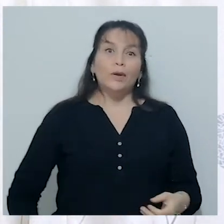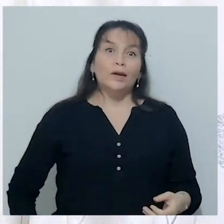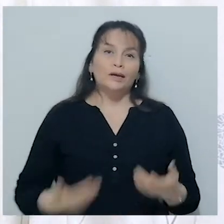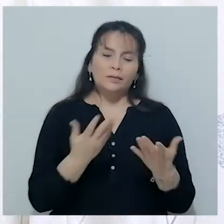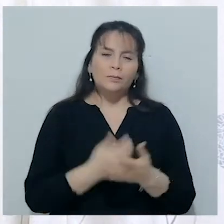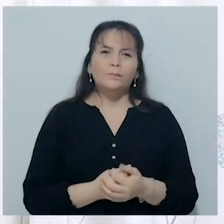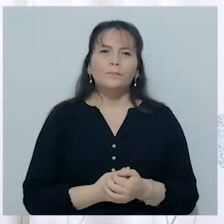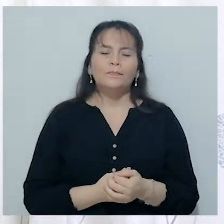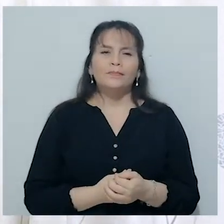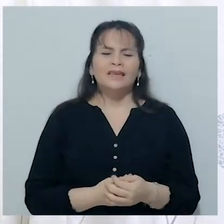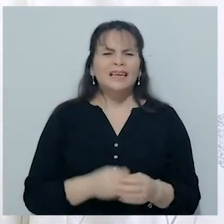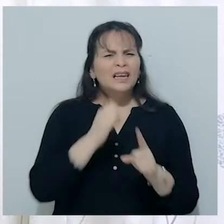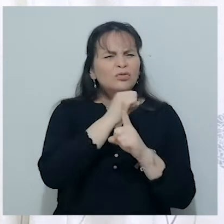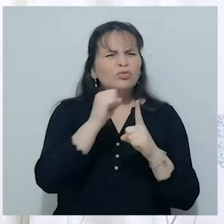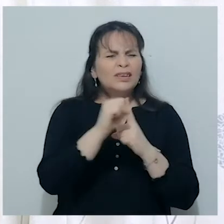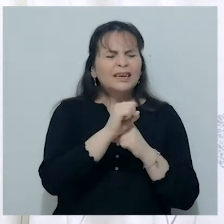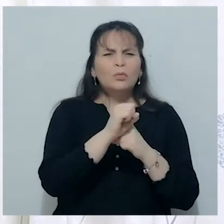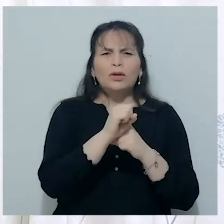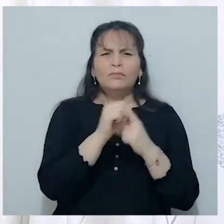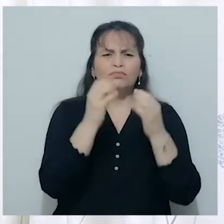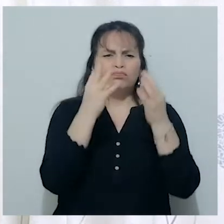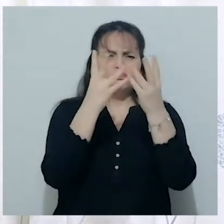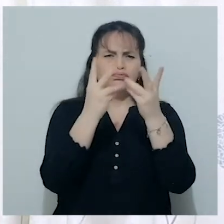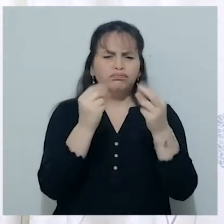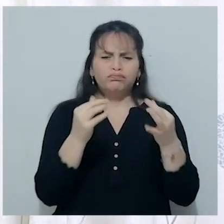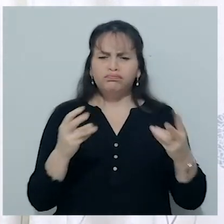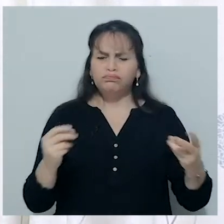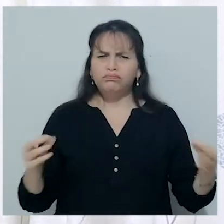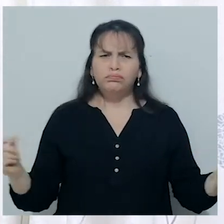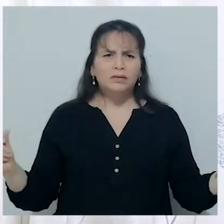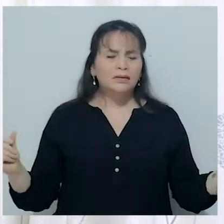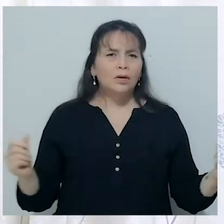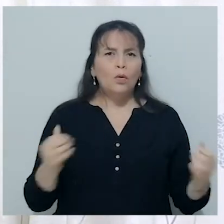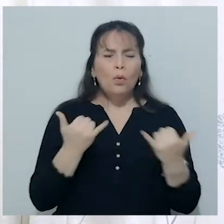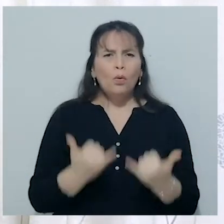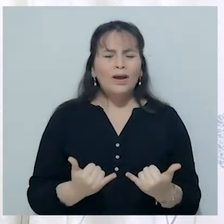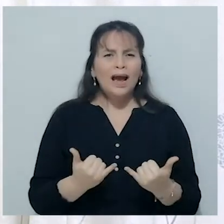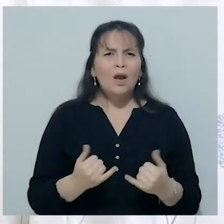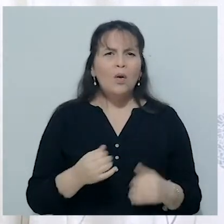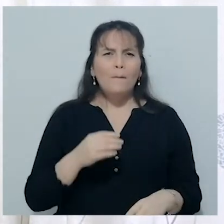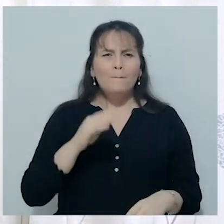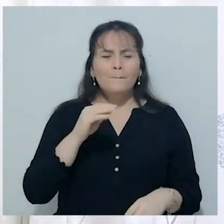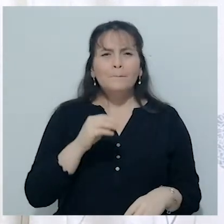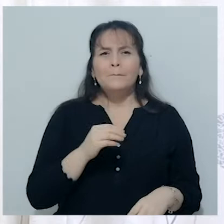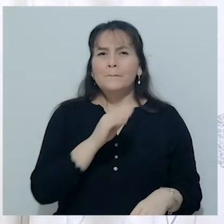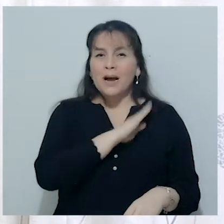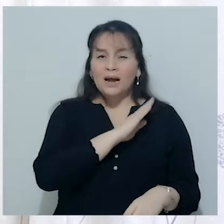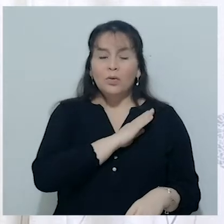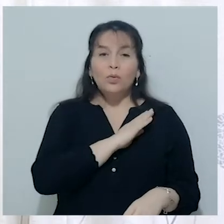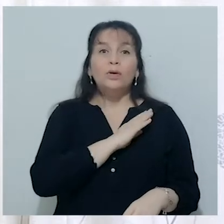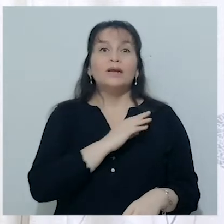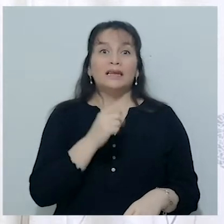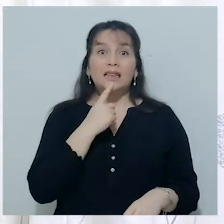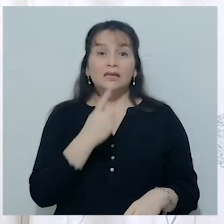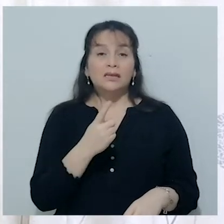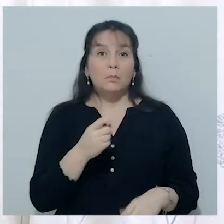vivimos en una sociedad que parece que se dirige a la desintegración moral. Hoy a lo malo llaman bueno y a lo